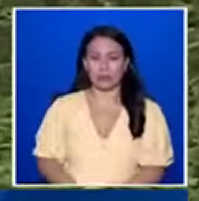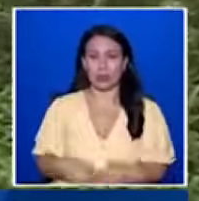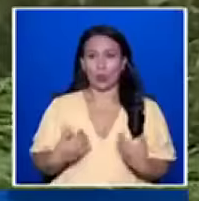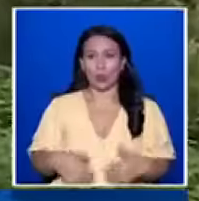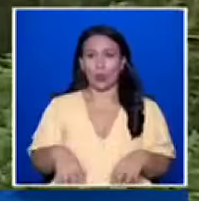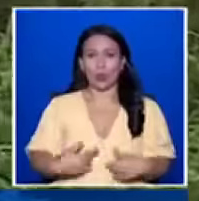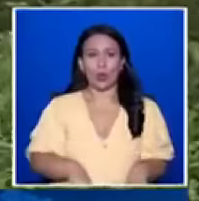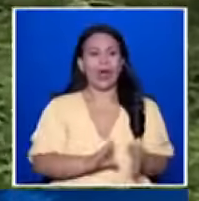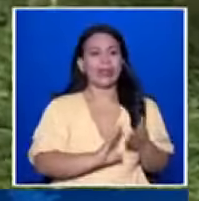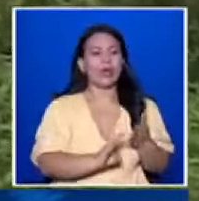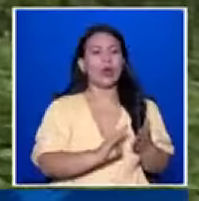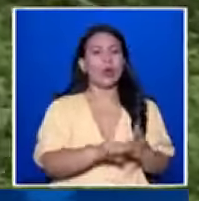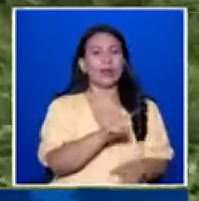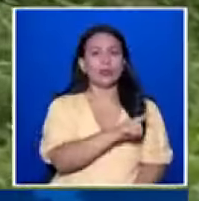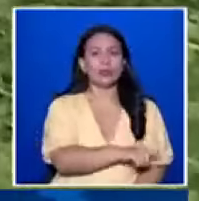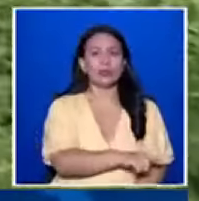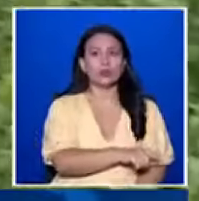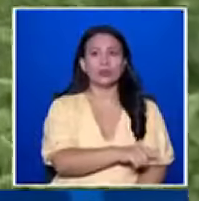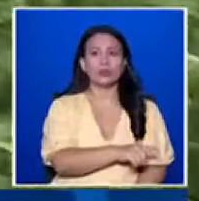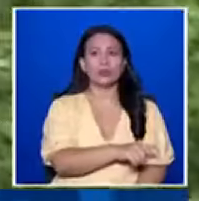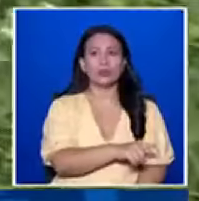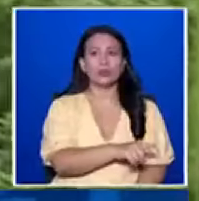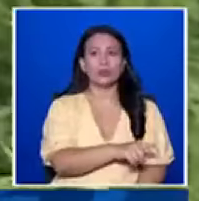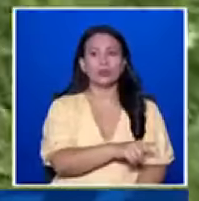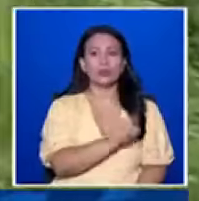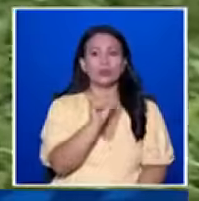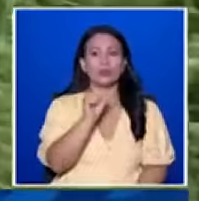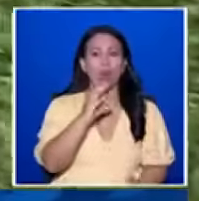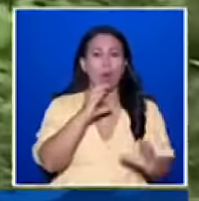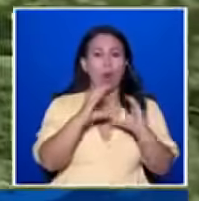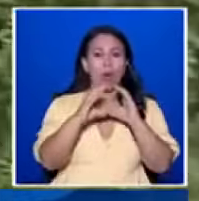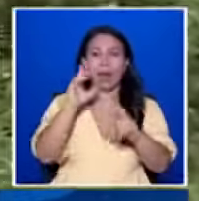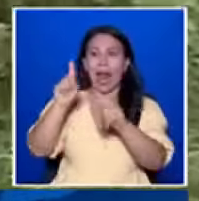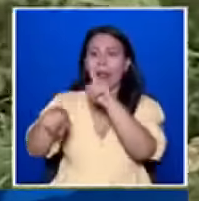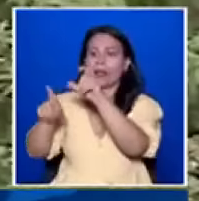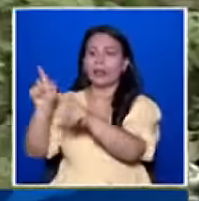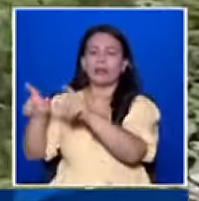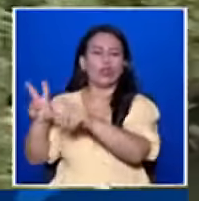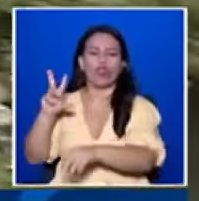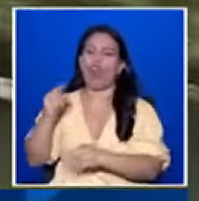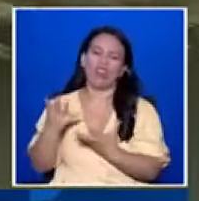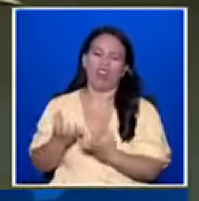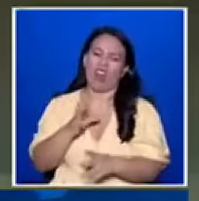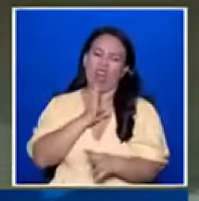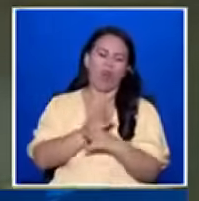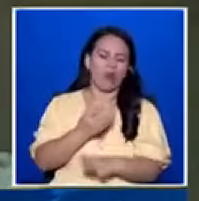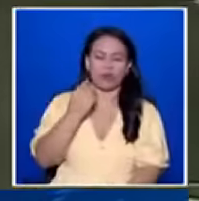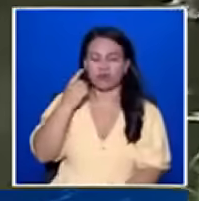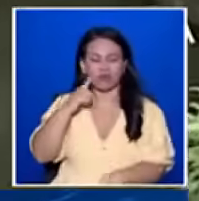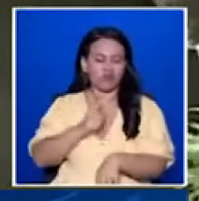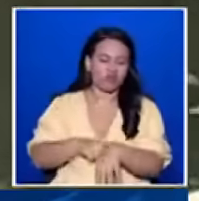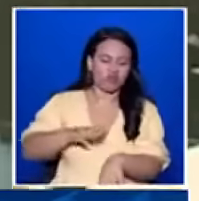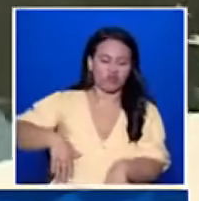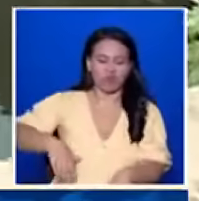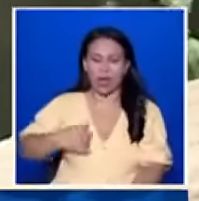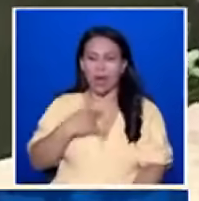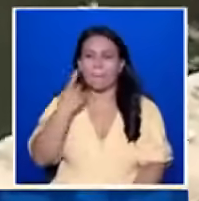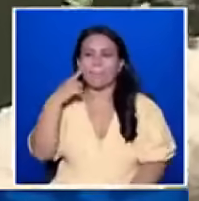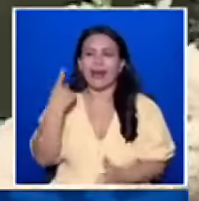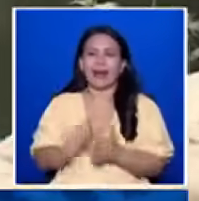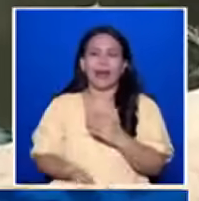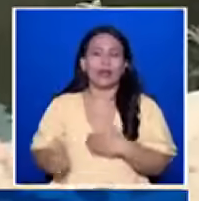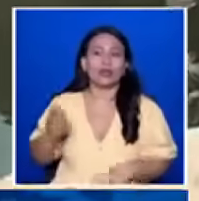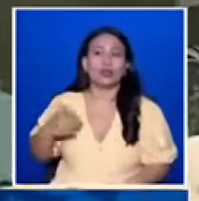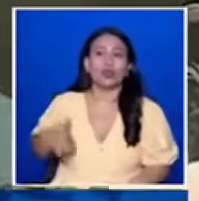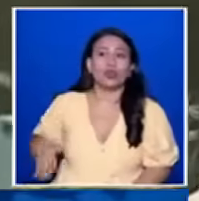¿Hace cuánto tiempo que no? Bueno, estamos tratando de conversar con algunos moradores, muchos de ellos a veces no quieren hablar. A ver, para todo